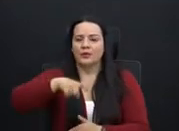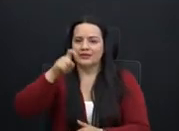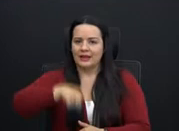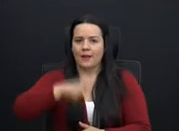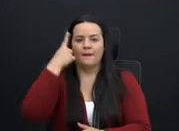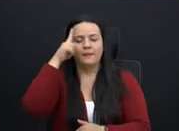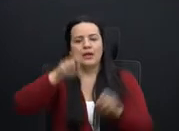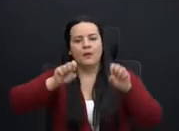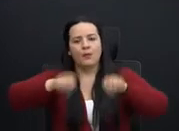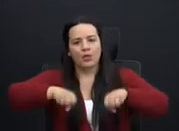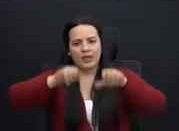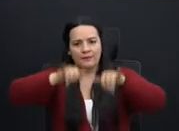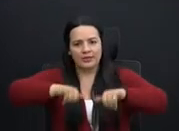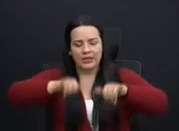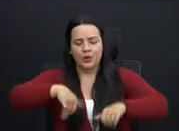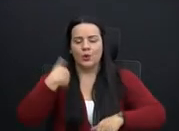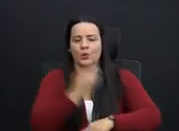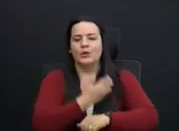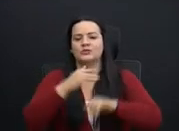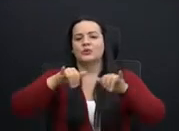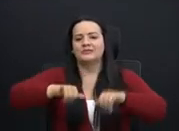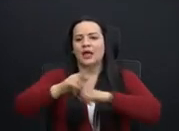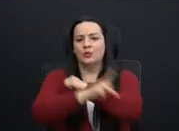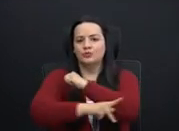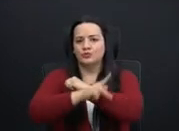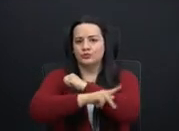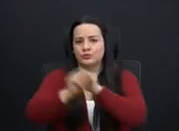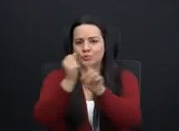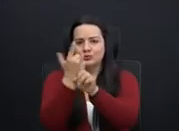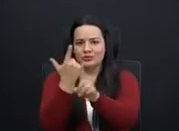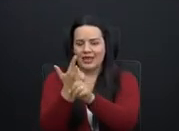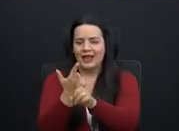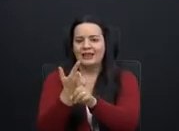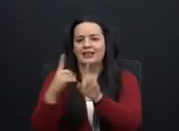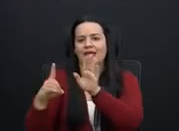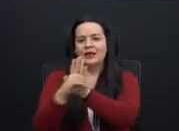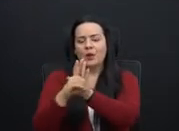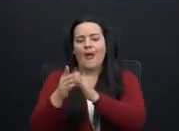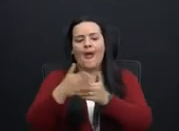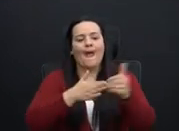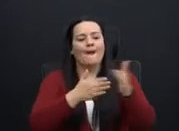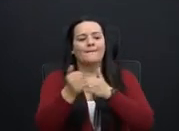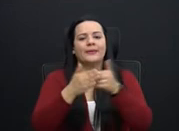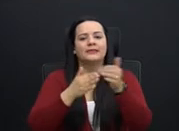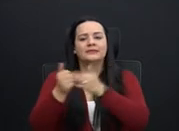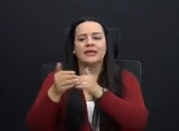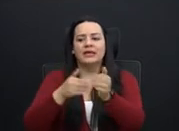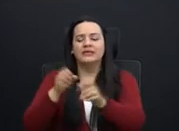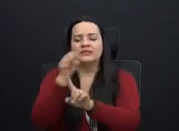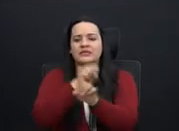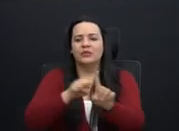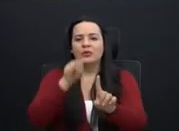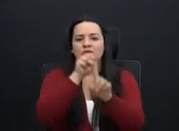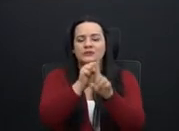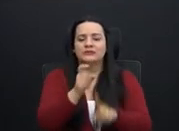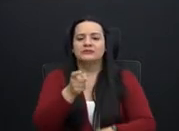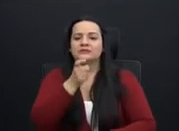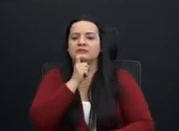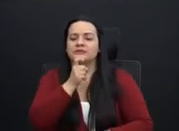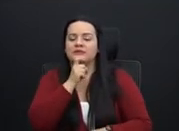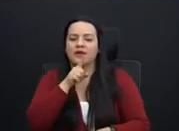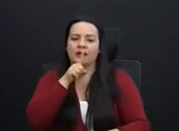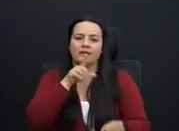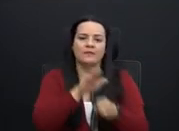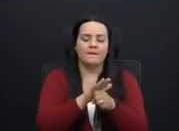para sostener nuestro Estado social de derecho y, a pesar de las adversidades, garantizar una mayor prosperidad